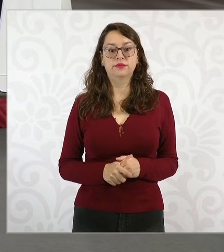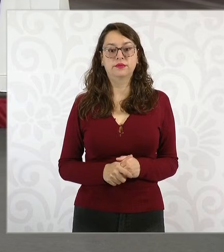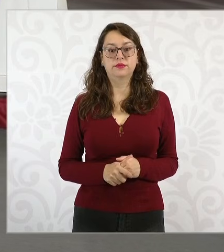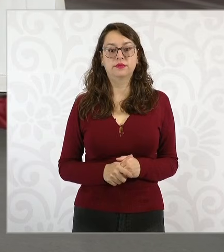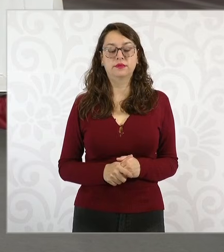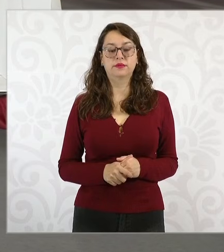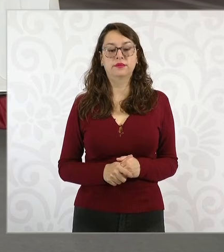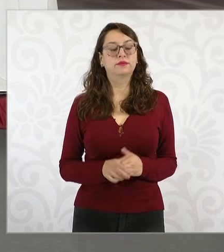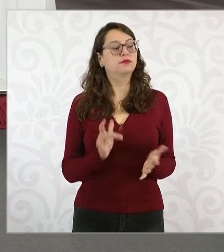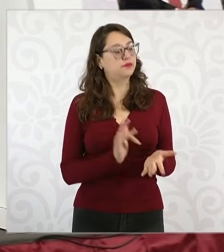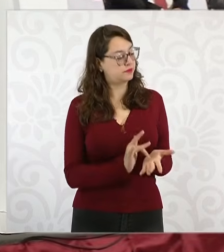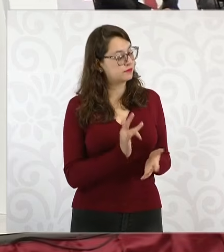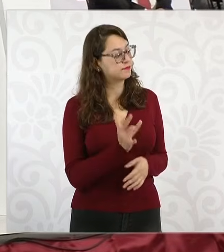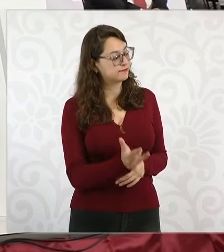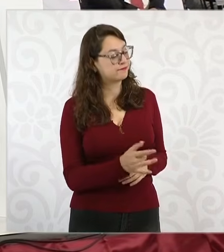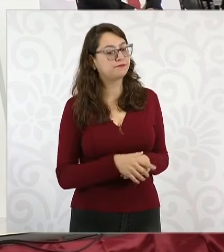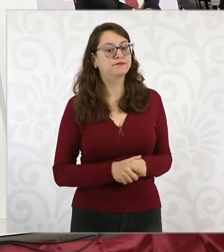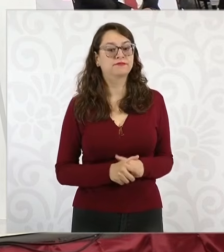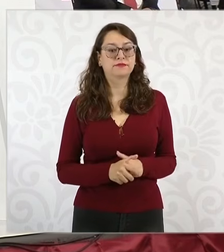Gracias, Iván. Gracias, presidenta.